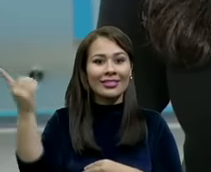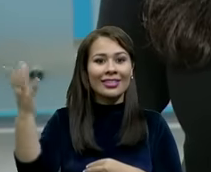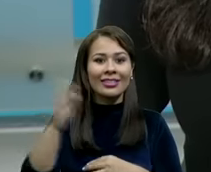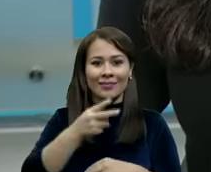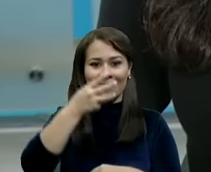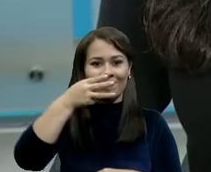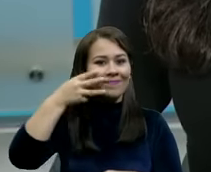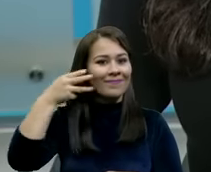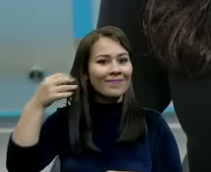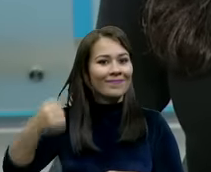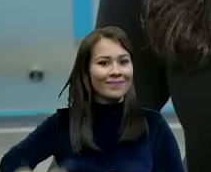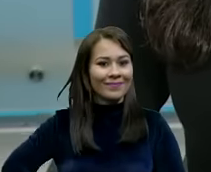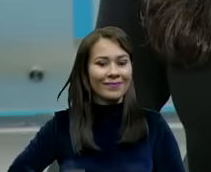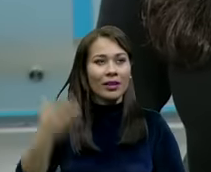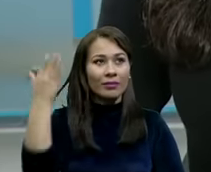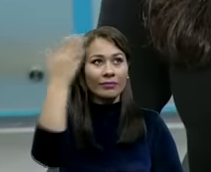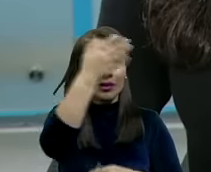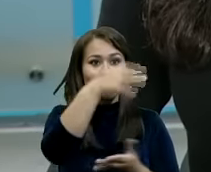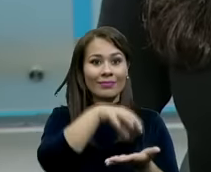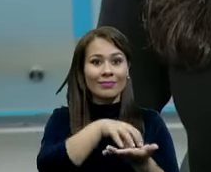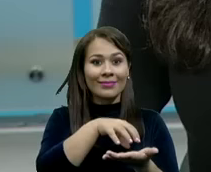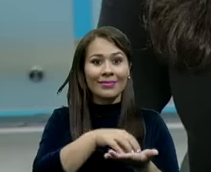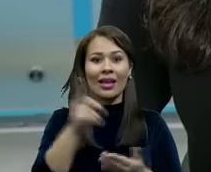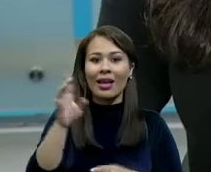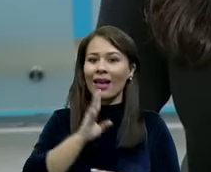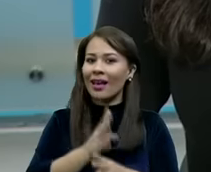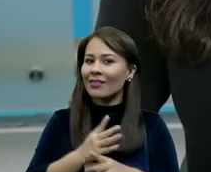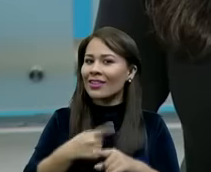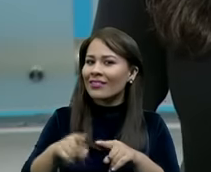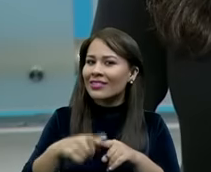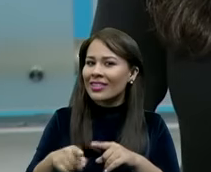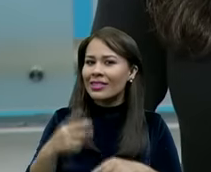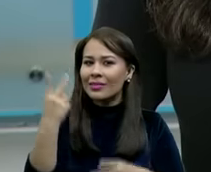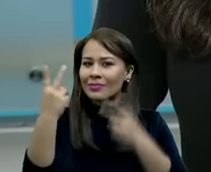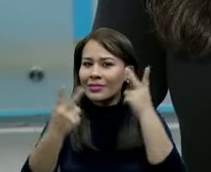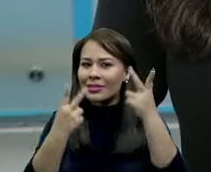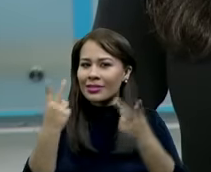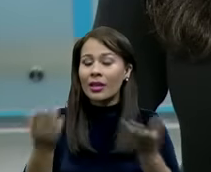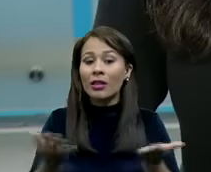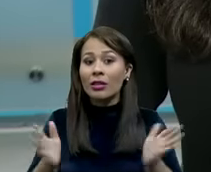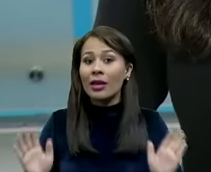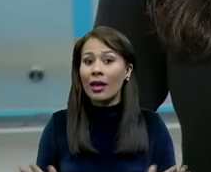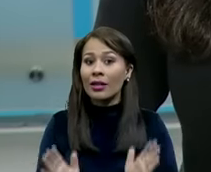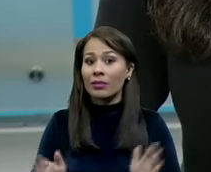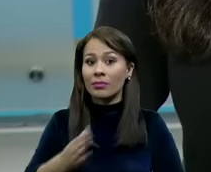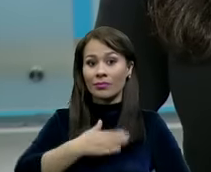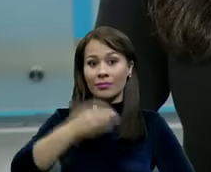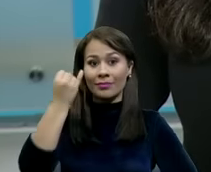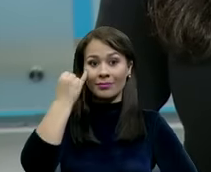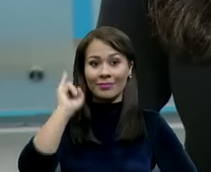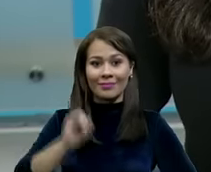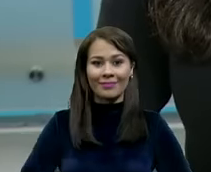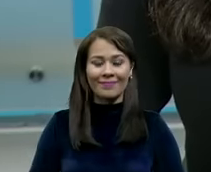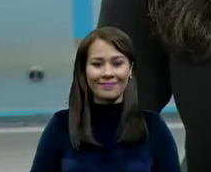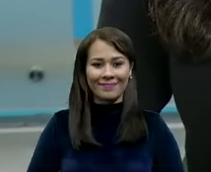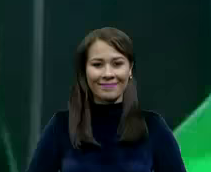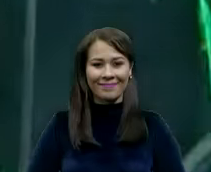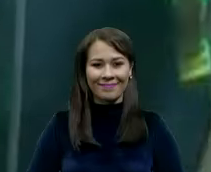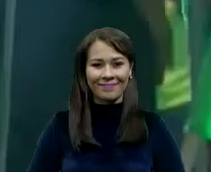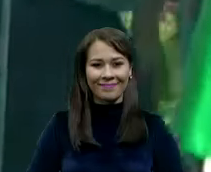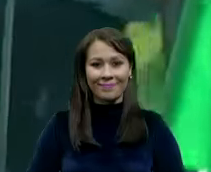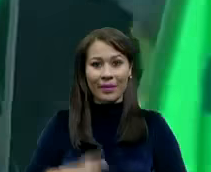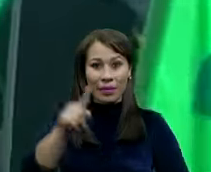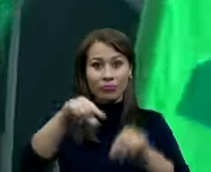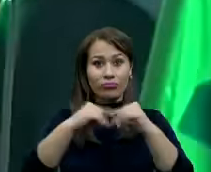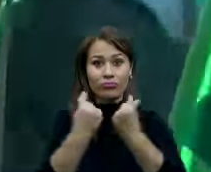de Santo Domingo de los Áchilas. Los aspirantes realizaron varios recorridos donde impulsaron sus propuestas electorales. El